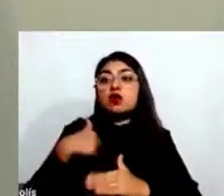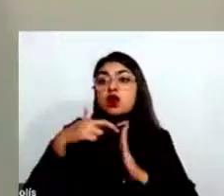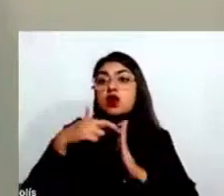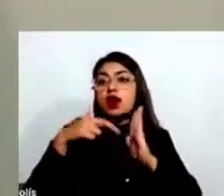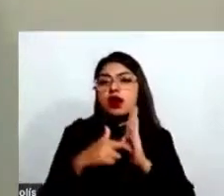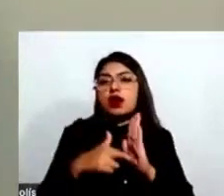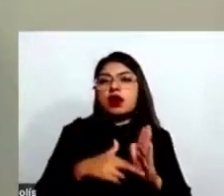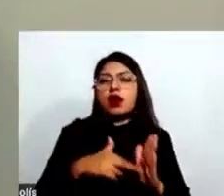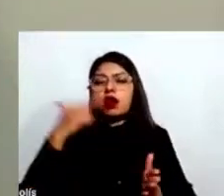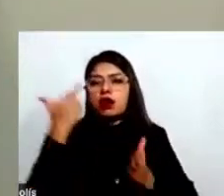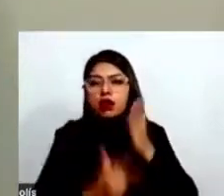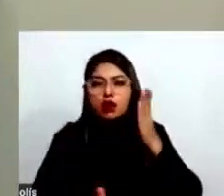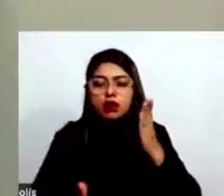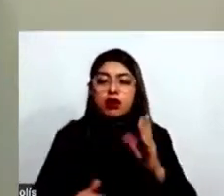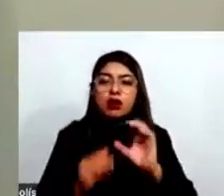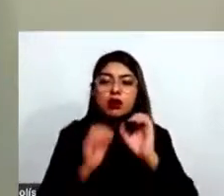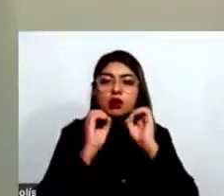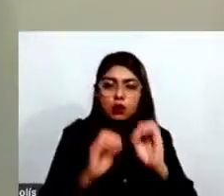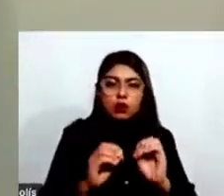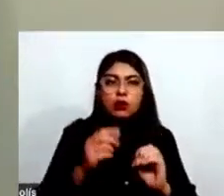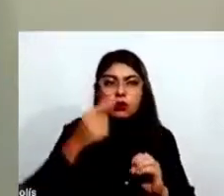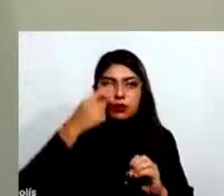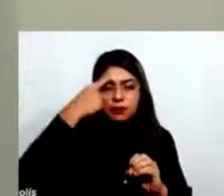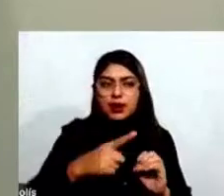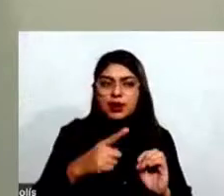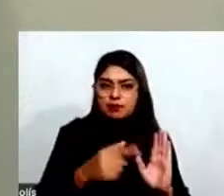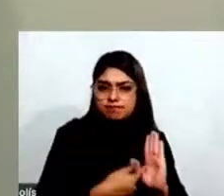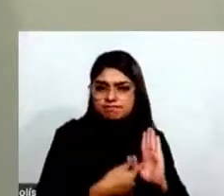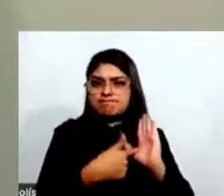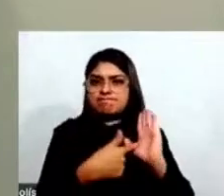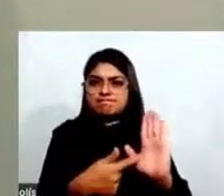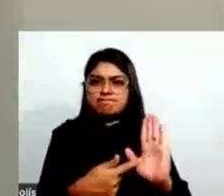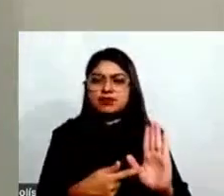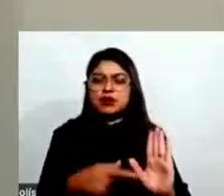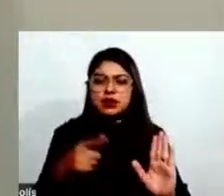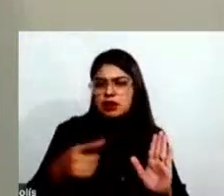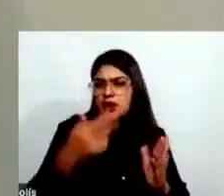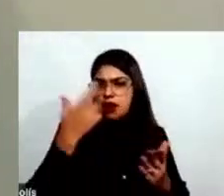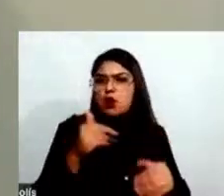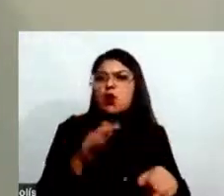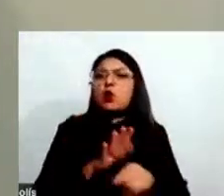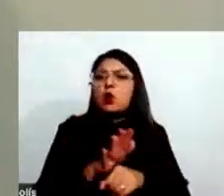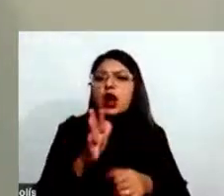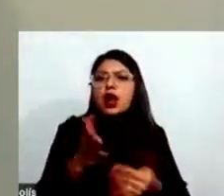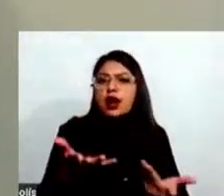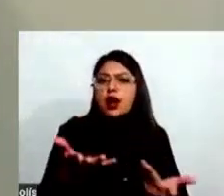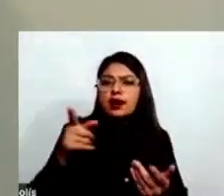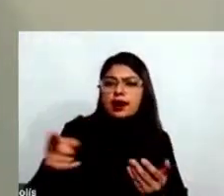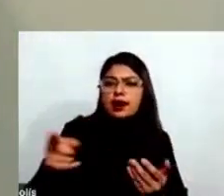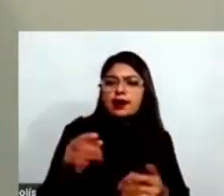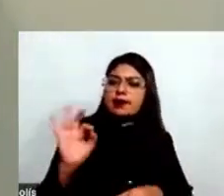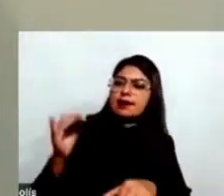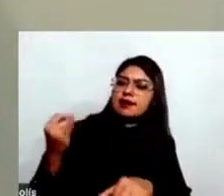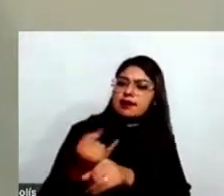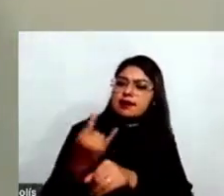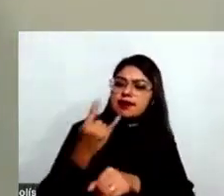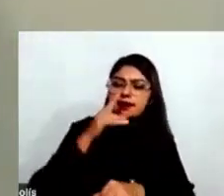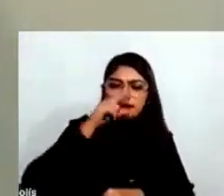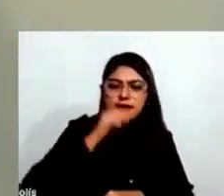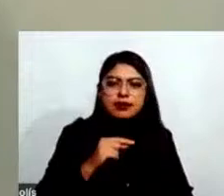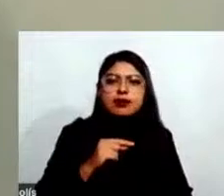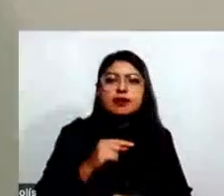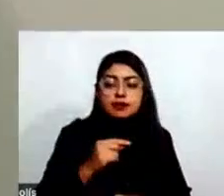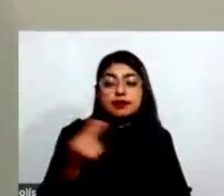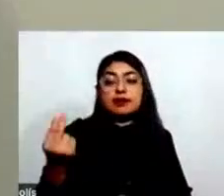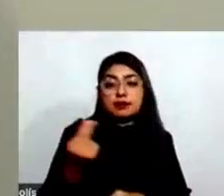del deber de justificar debidamente un incumplimiento específico. Como corolario,